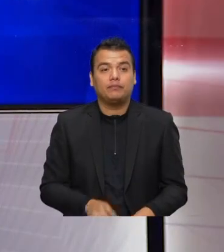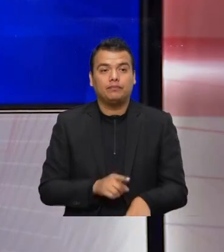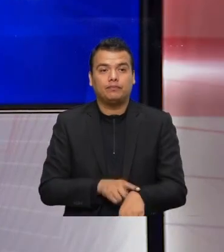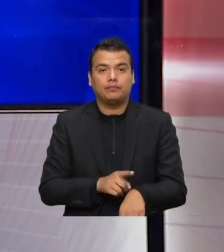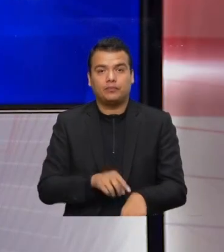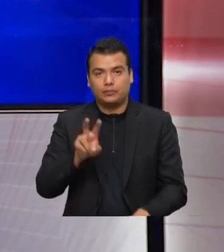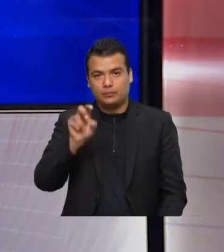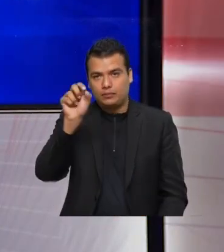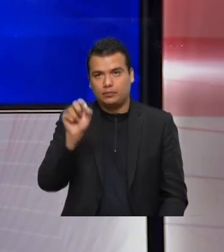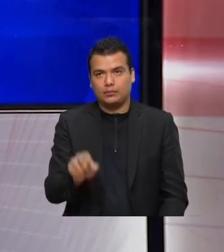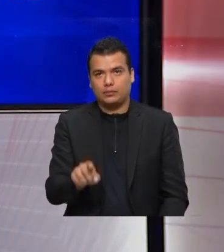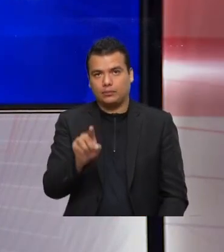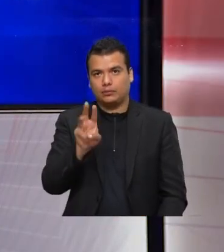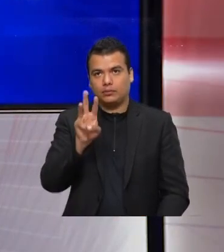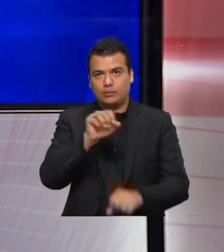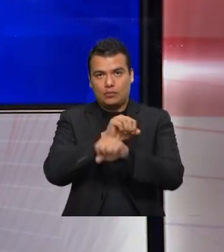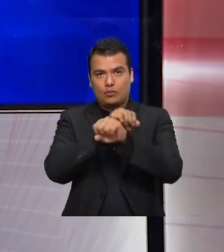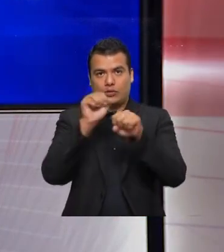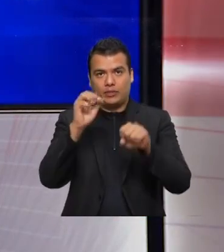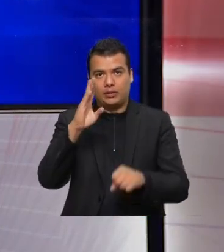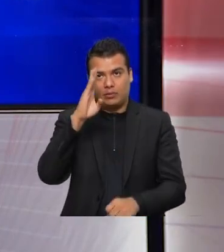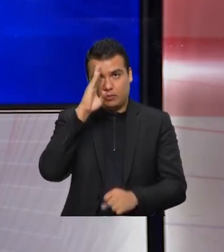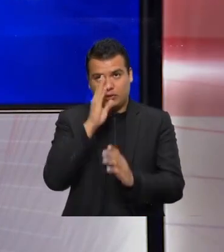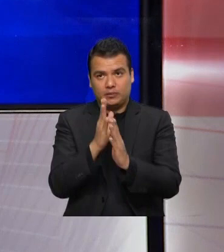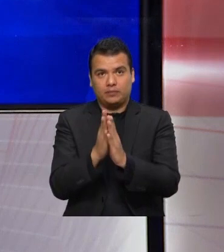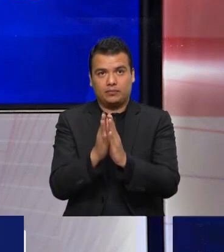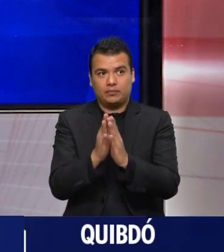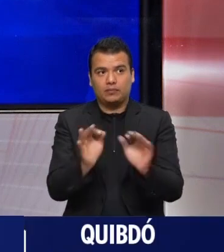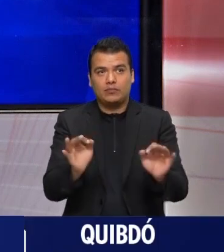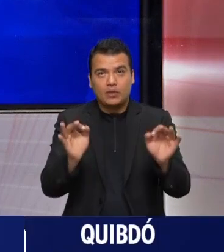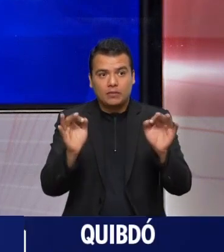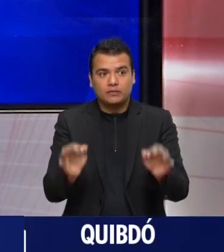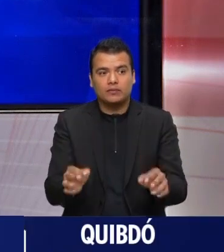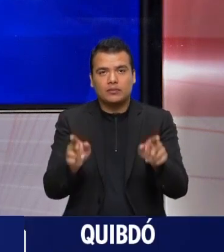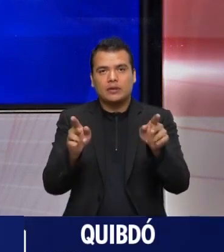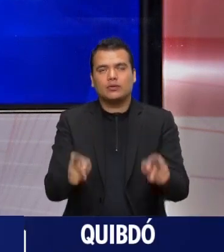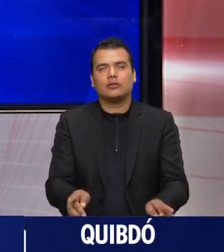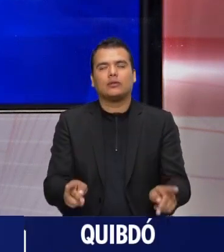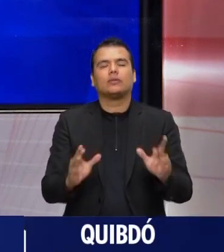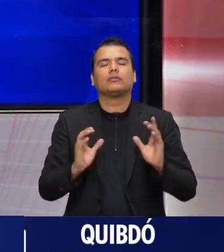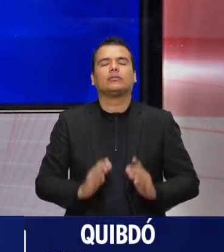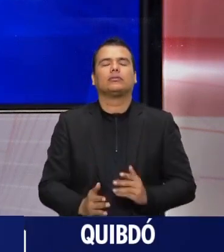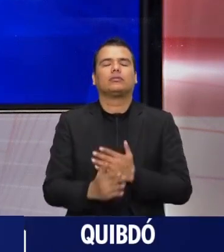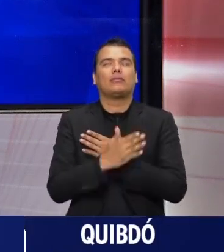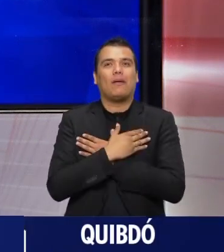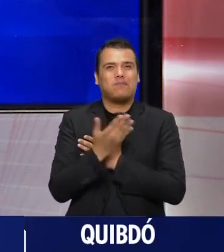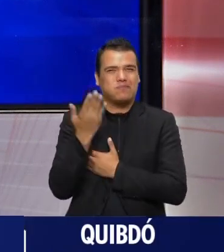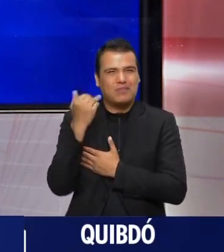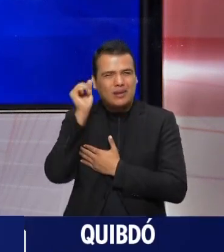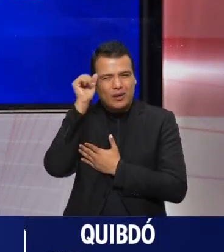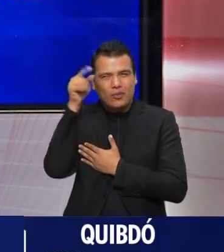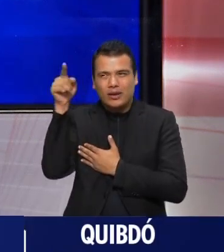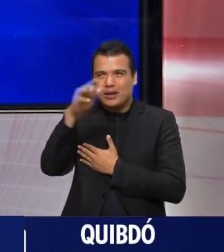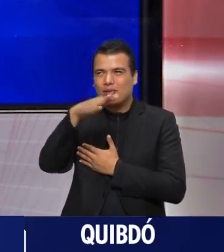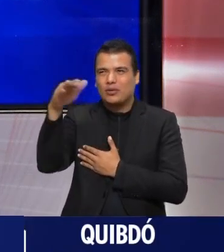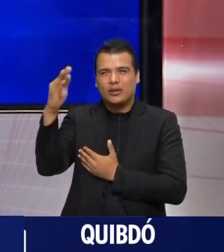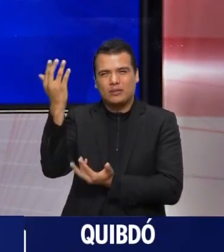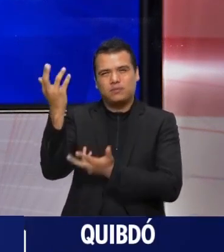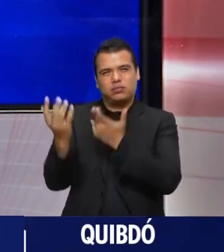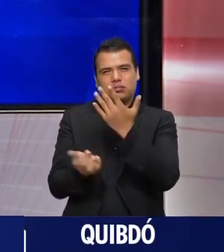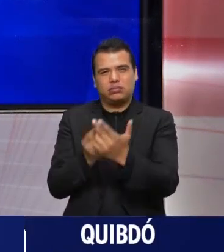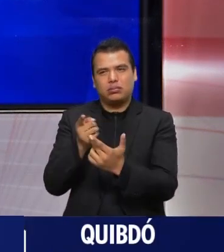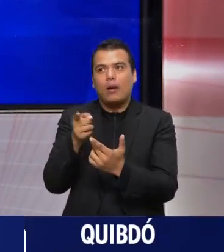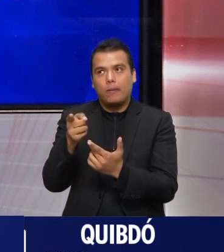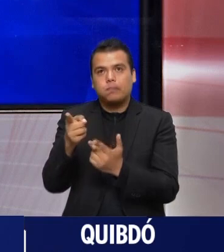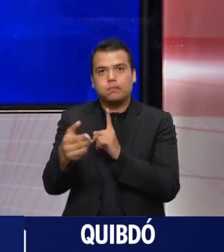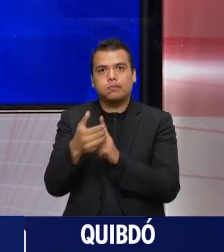7 de la mañana, 13 minutos, y la policía confirmó el hallazgo de un cuerpo en el sector de Cristo Rey, donde días antes se habría registrado